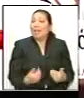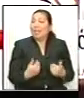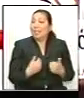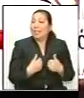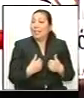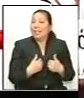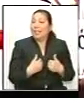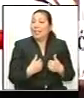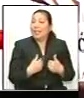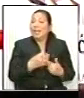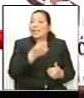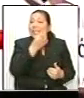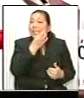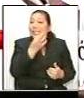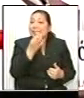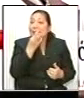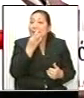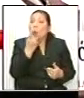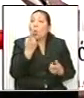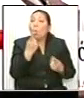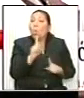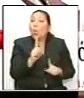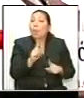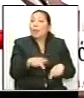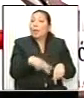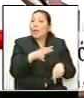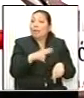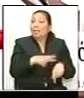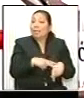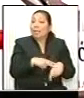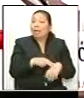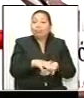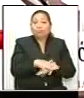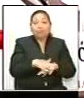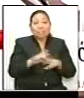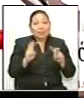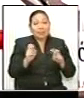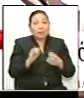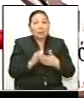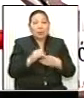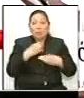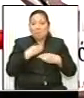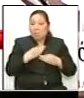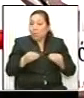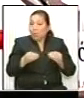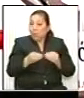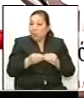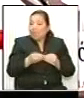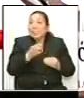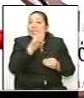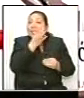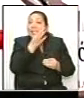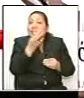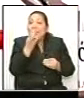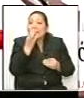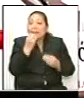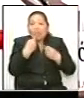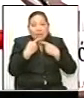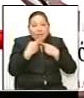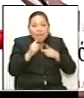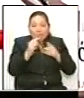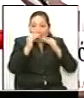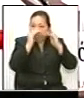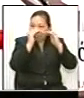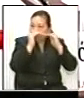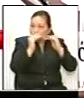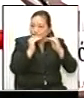carácter de secretas cuando la naturaleza de los temas a tratar lo amerite. Los miembros permanentes guardan secreto de la información